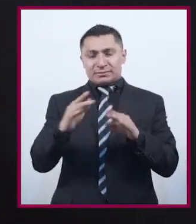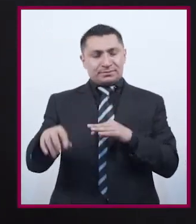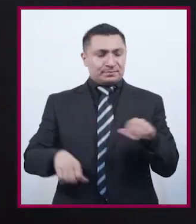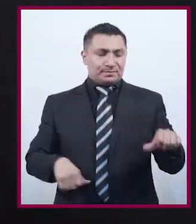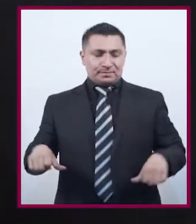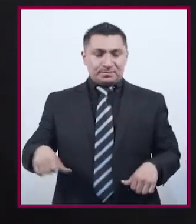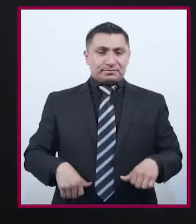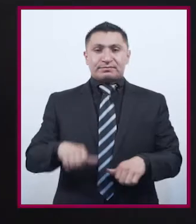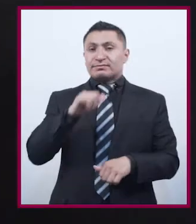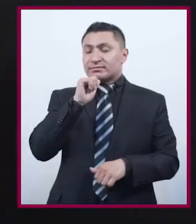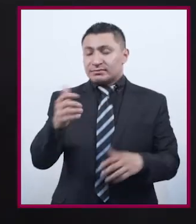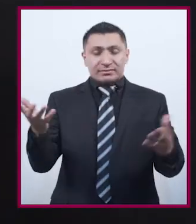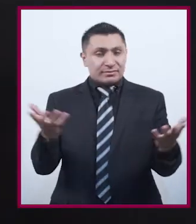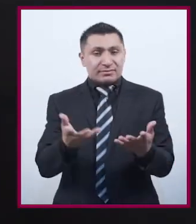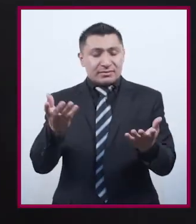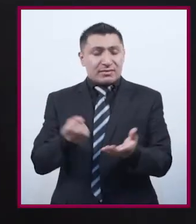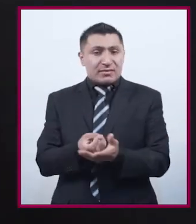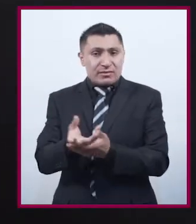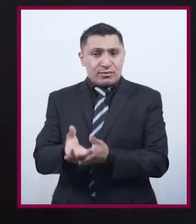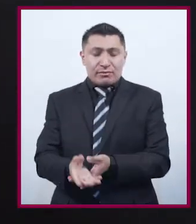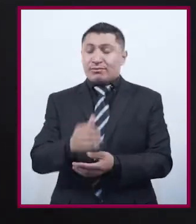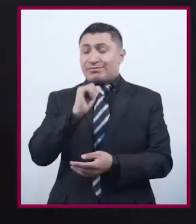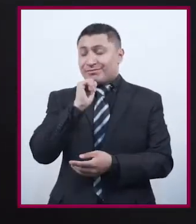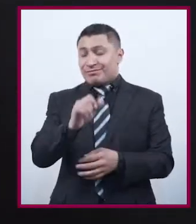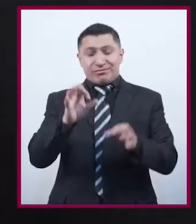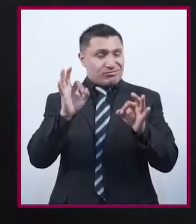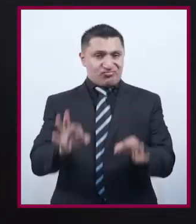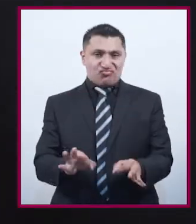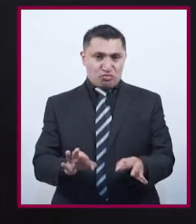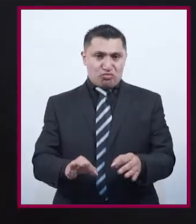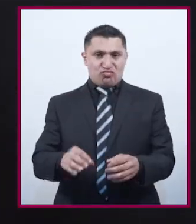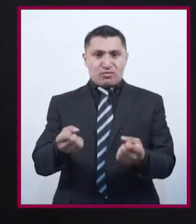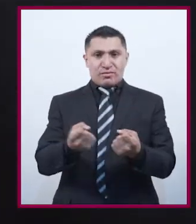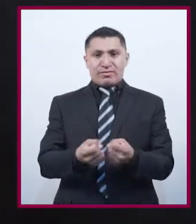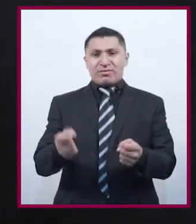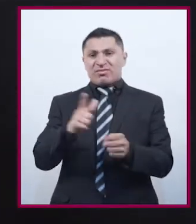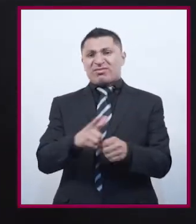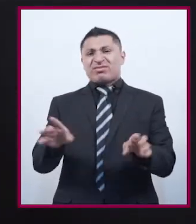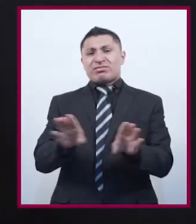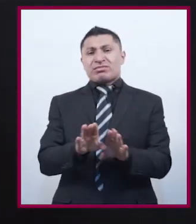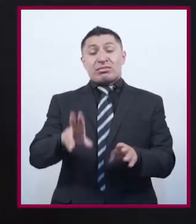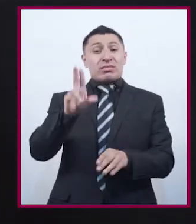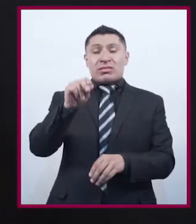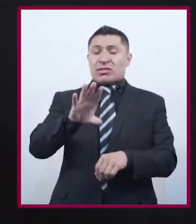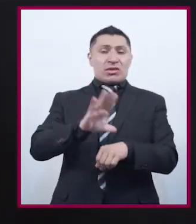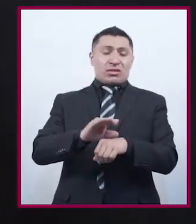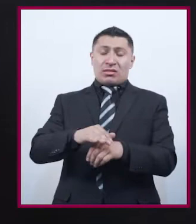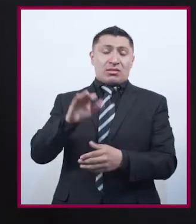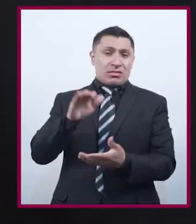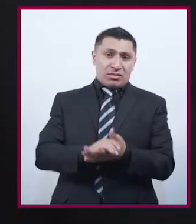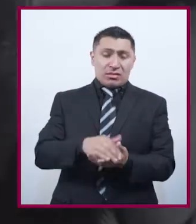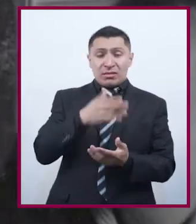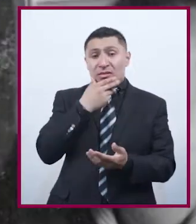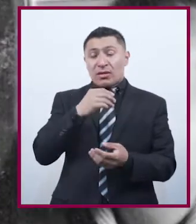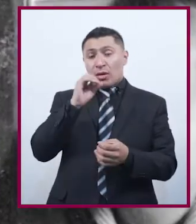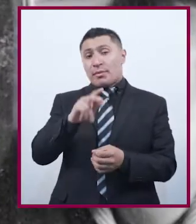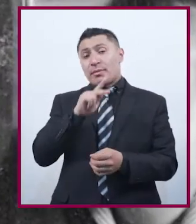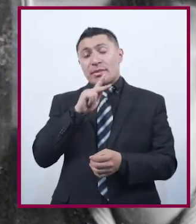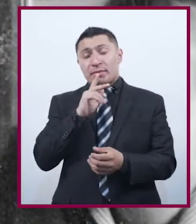no podían hacer nada, absolutamente nada, en términos sociales, sin autorización de sus esposos o